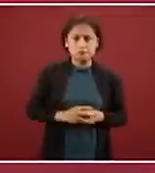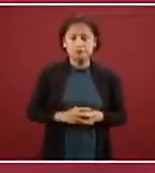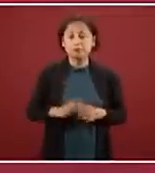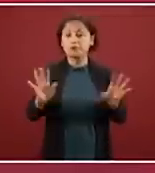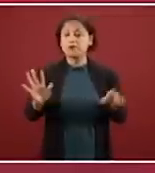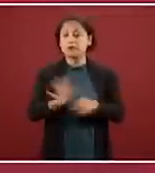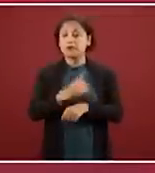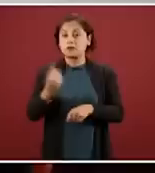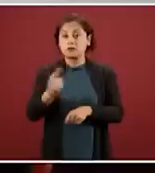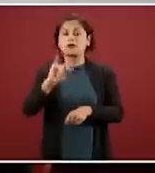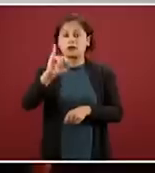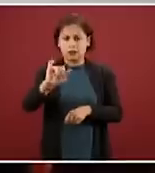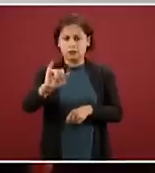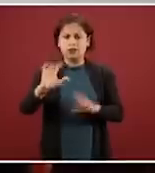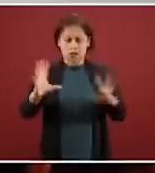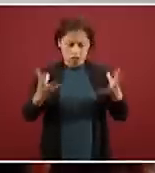estuvo con Fox, pero